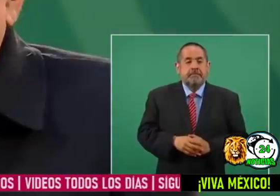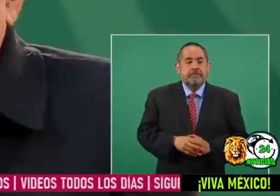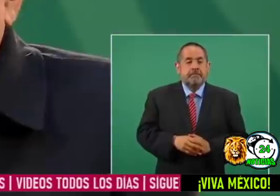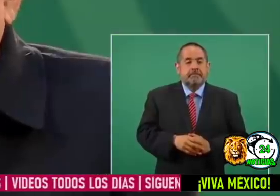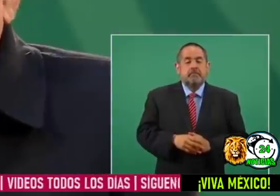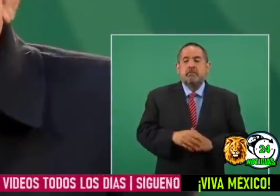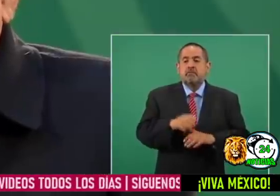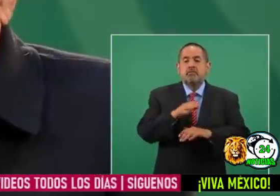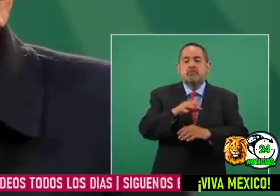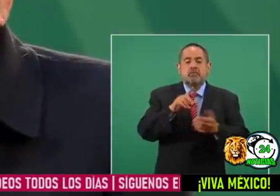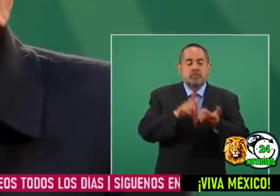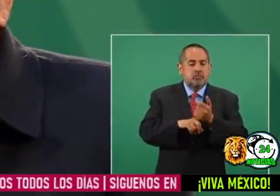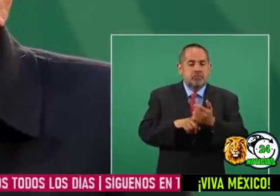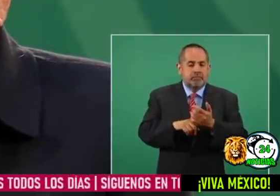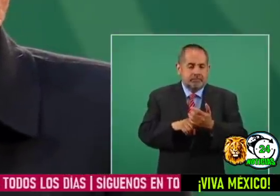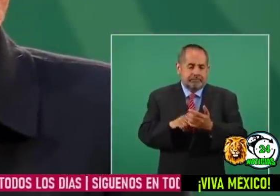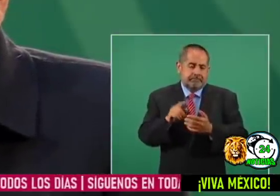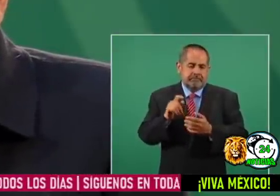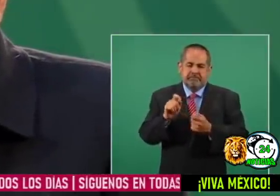asuntos que tienen que ver con violación,